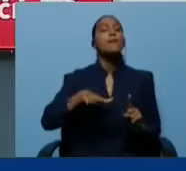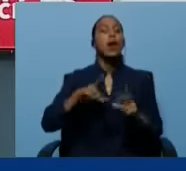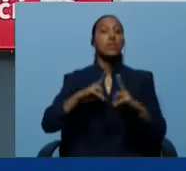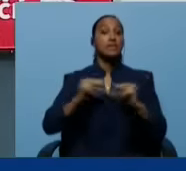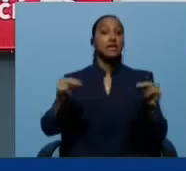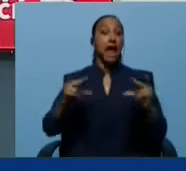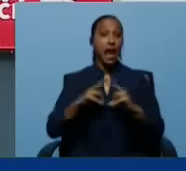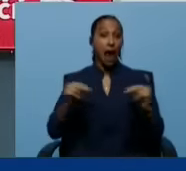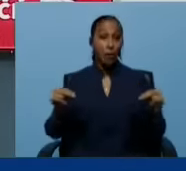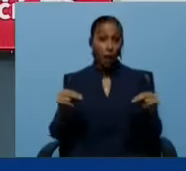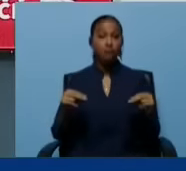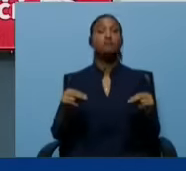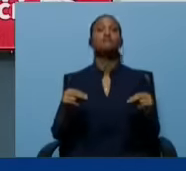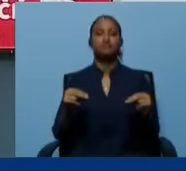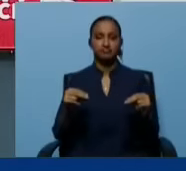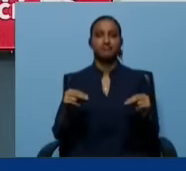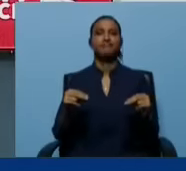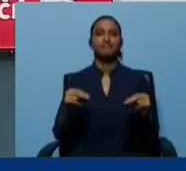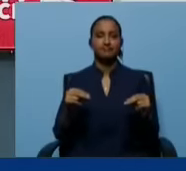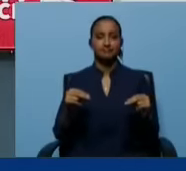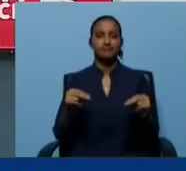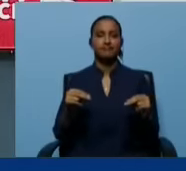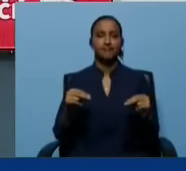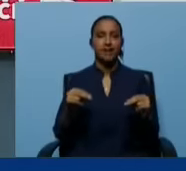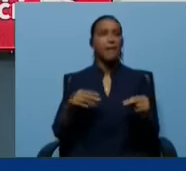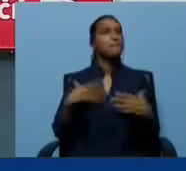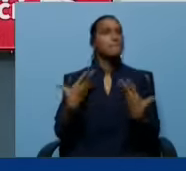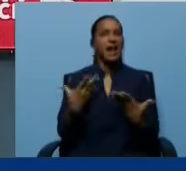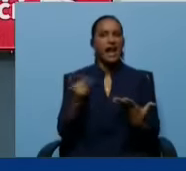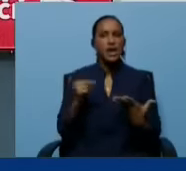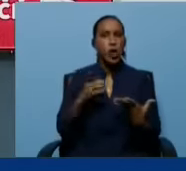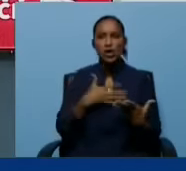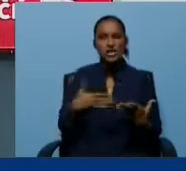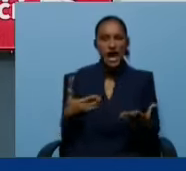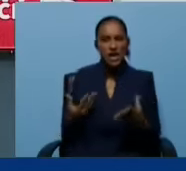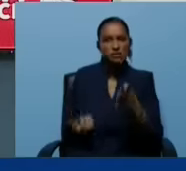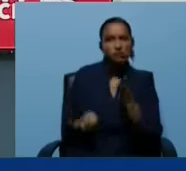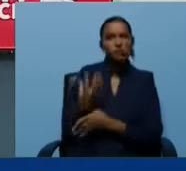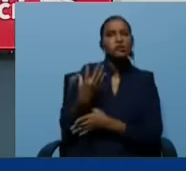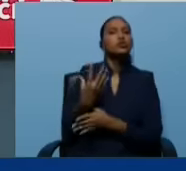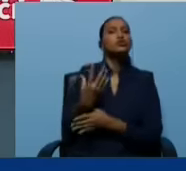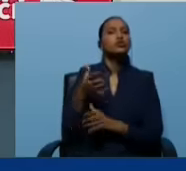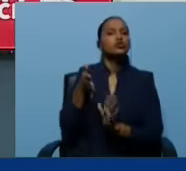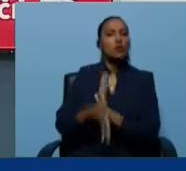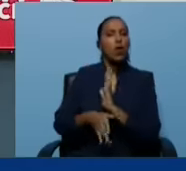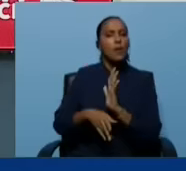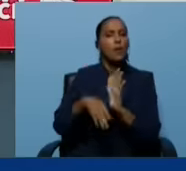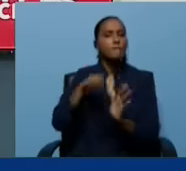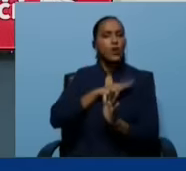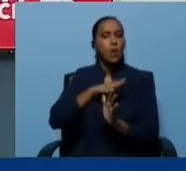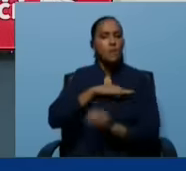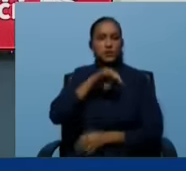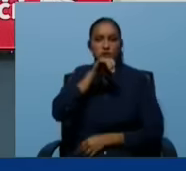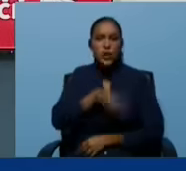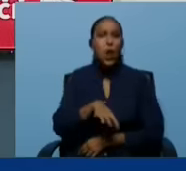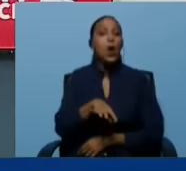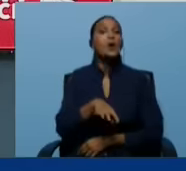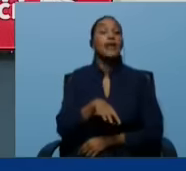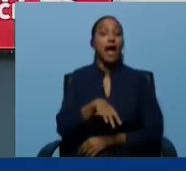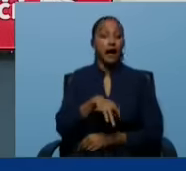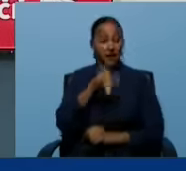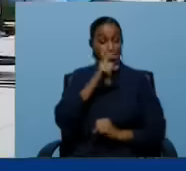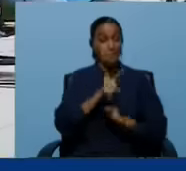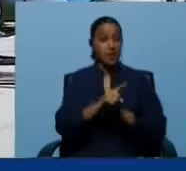pudiera consolidar su proyecto histórico en los años 80. En nombre